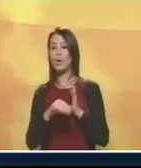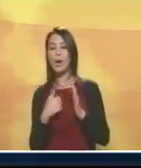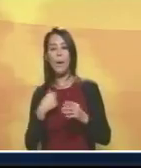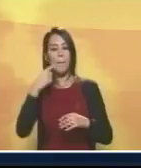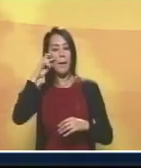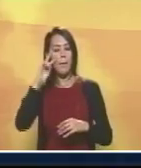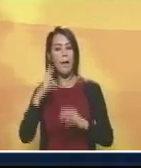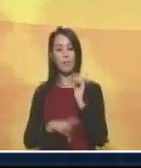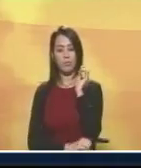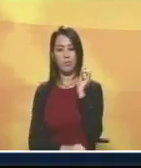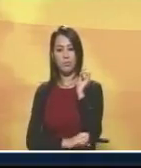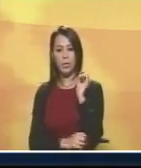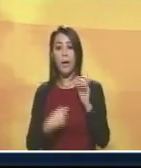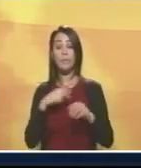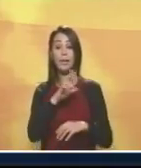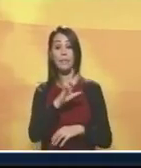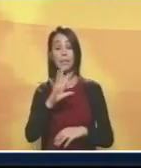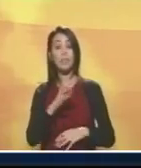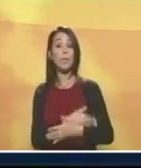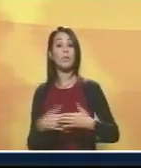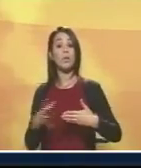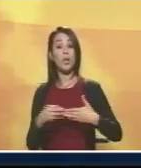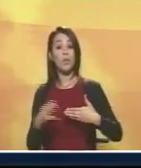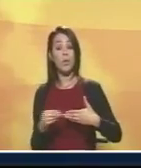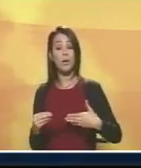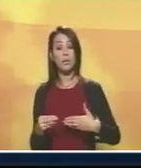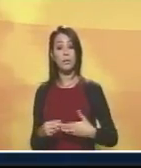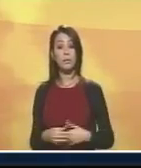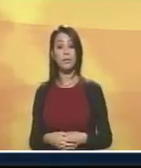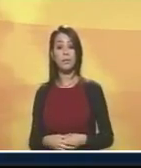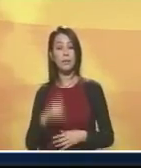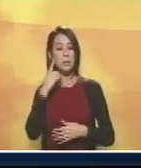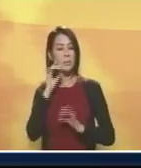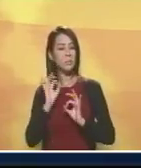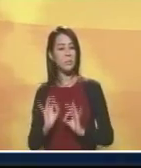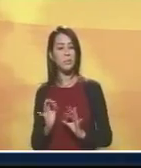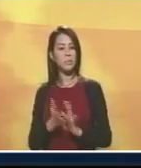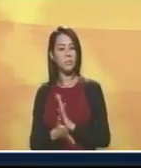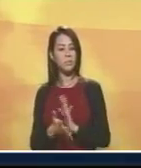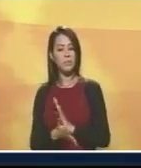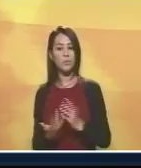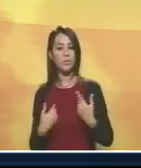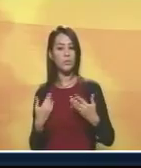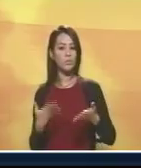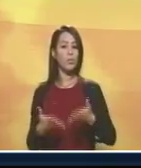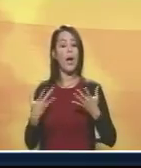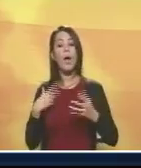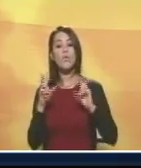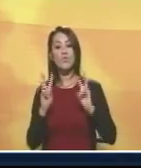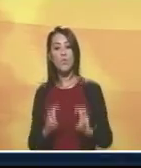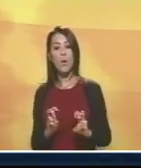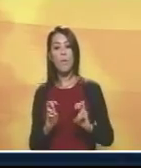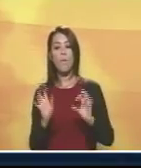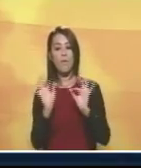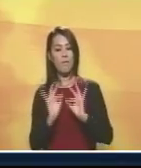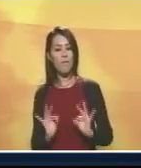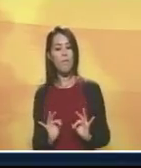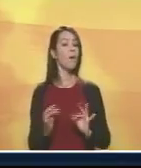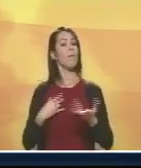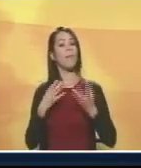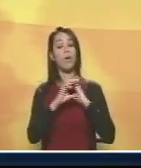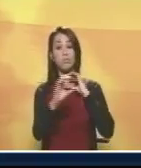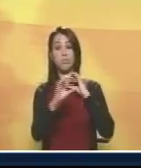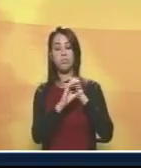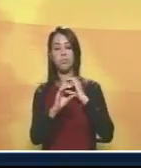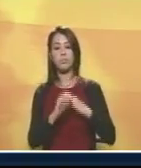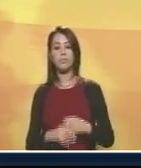$35 millones al erario público, una cantidad con la que presuntamente se pretendía impulsar un nuevo modelo de transporte público conocido